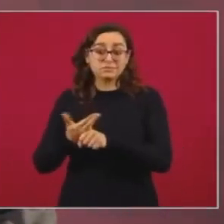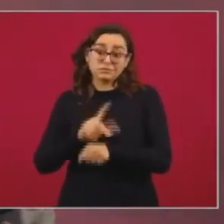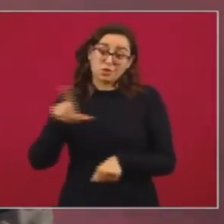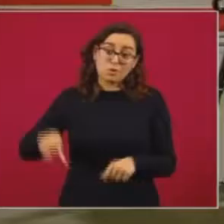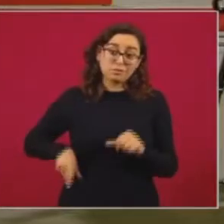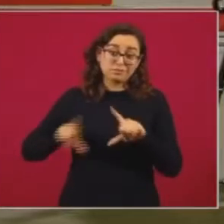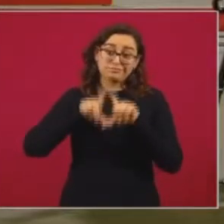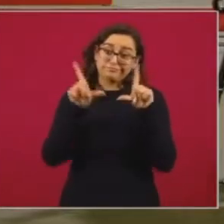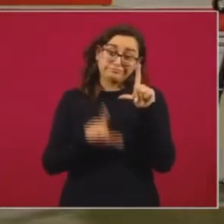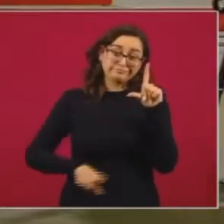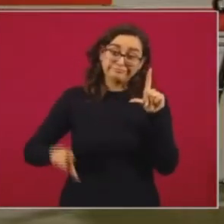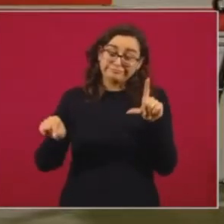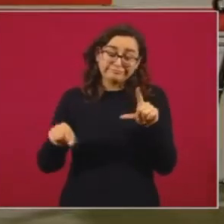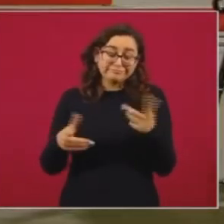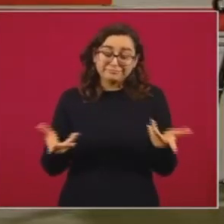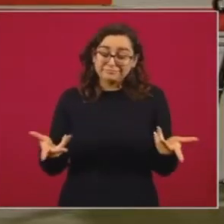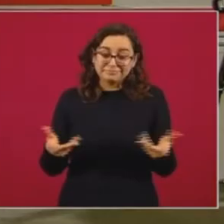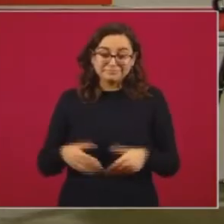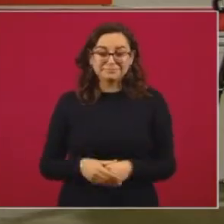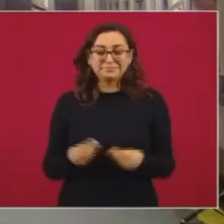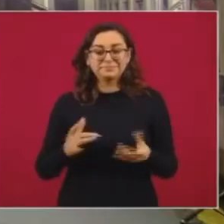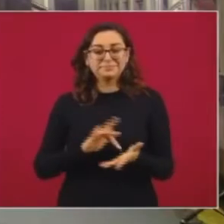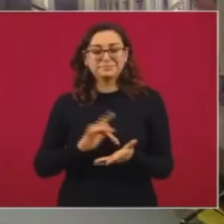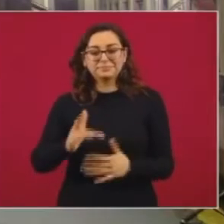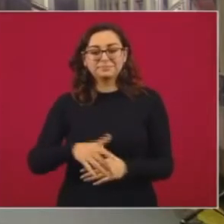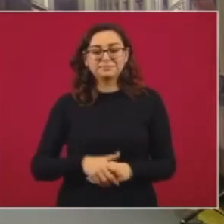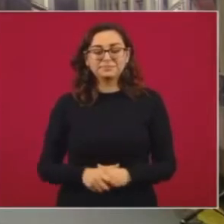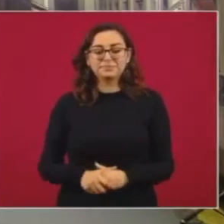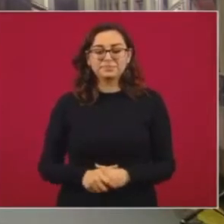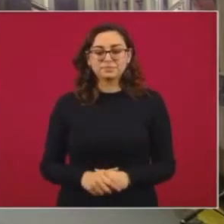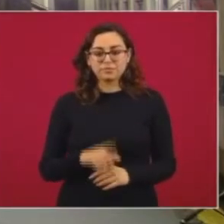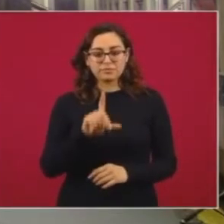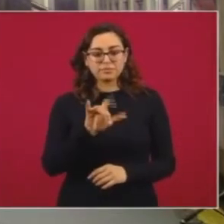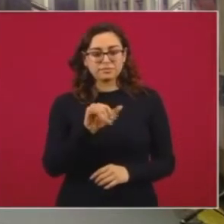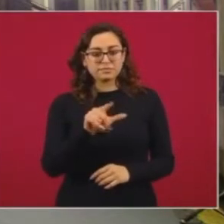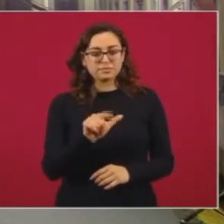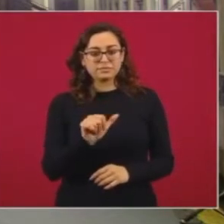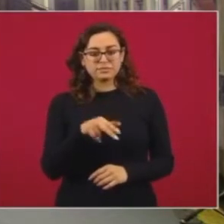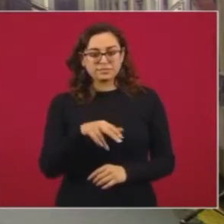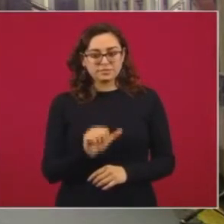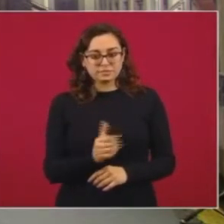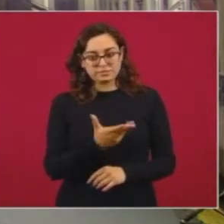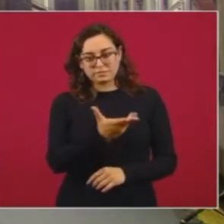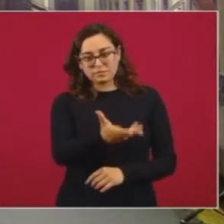no hay duda. Muchas gracias. Liliana Noble, pulso saludable.